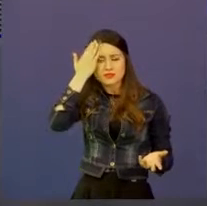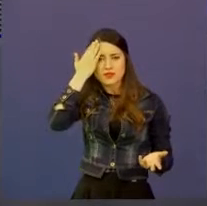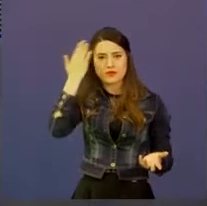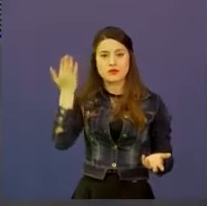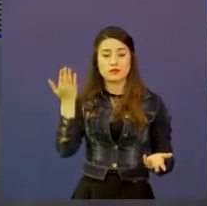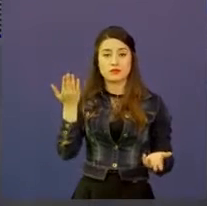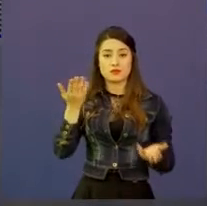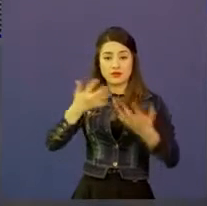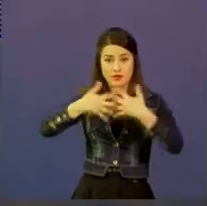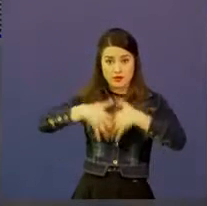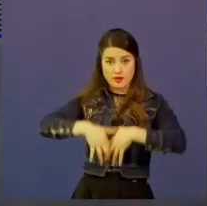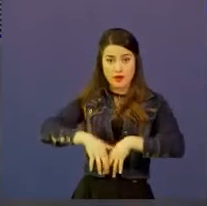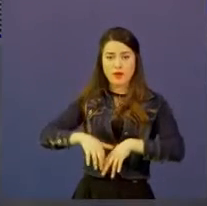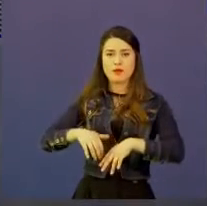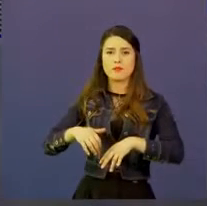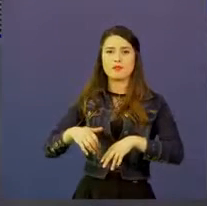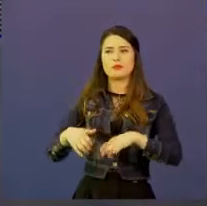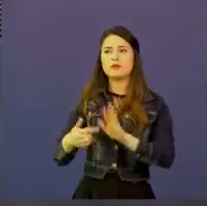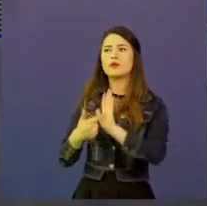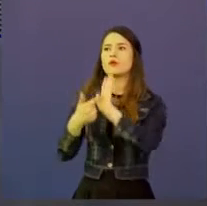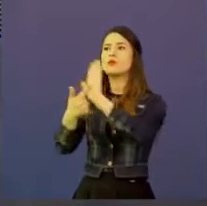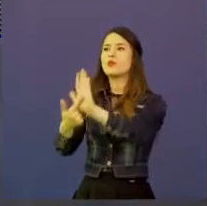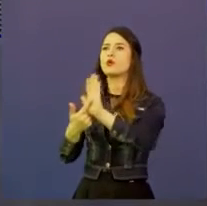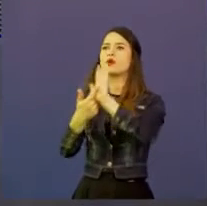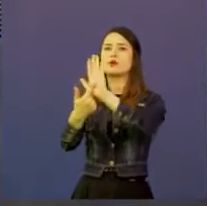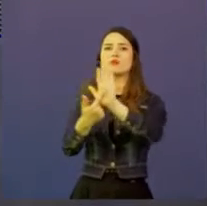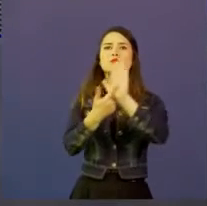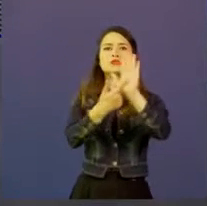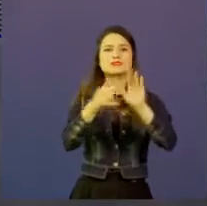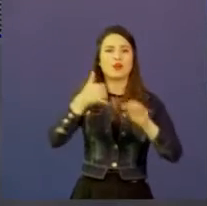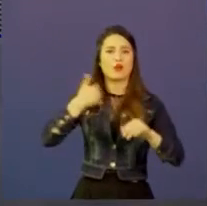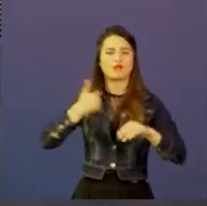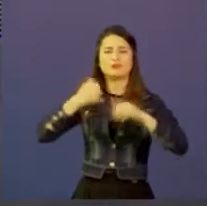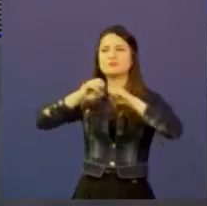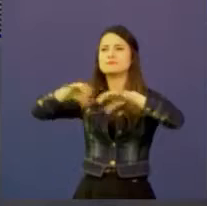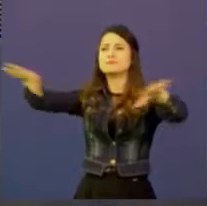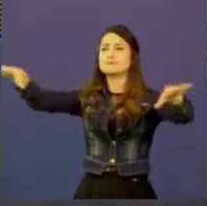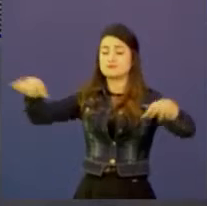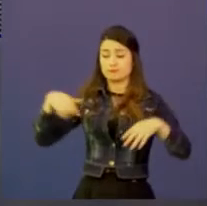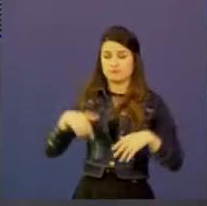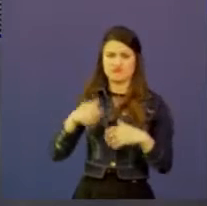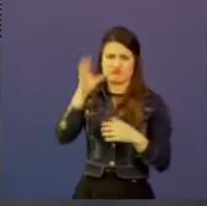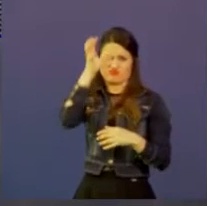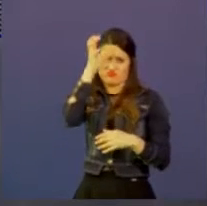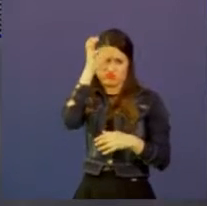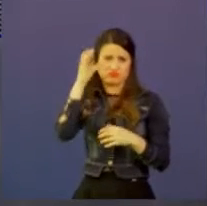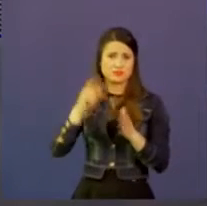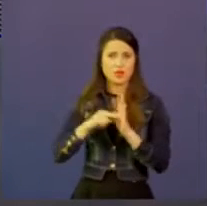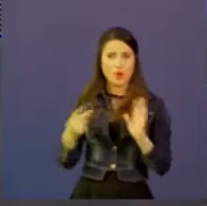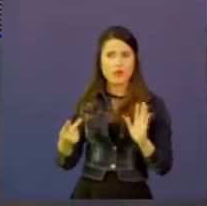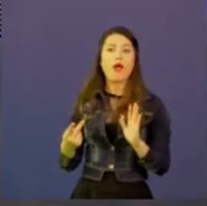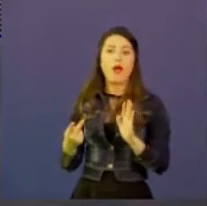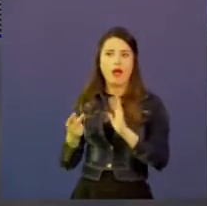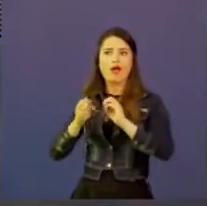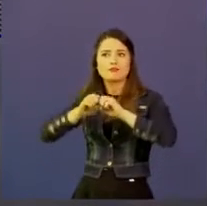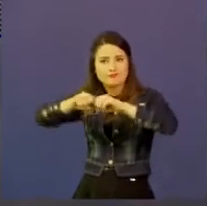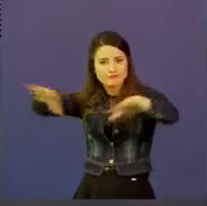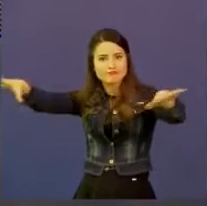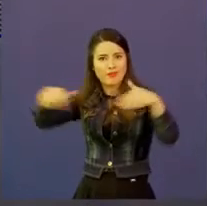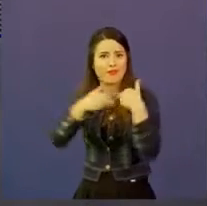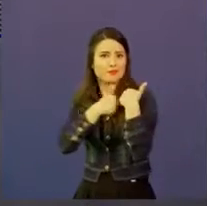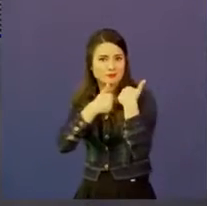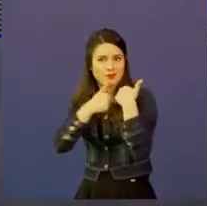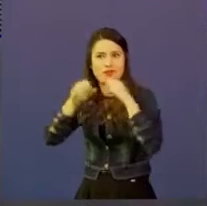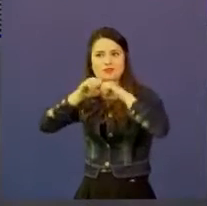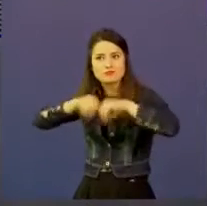mostrar cuáles son las ventajas y los riesgos de Internet? Entonces, desde esa perspectiva, yo creo que es parte de la